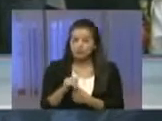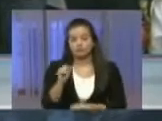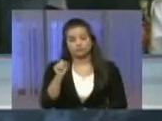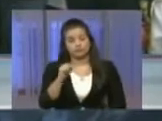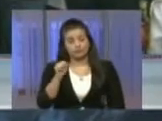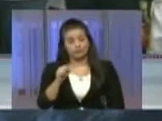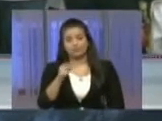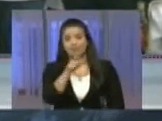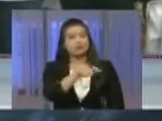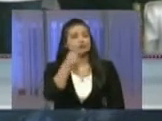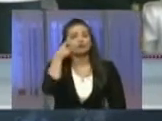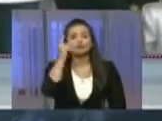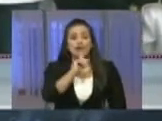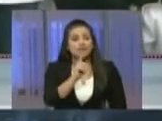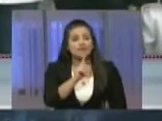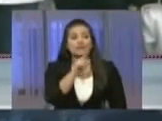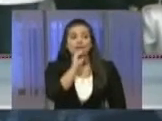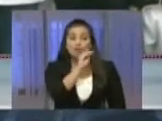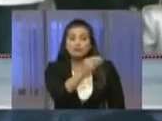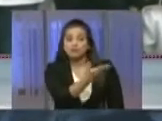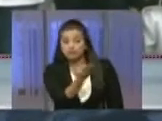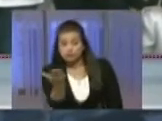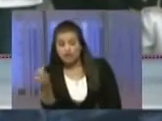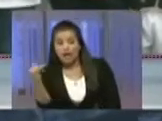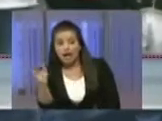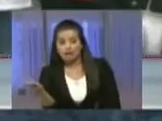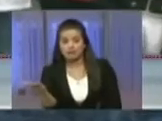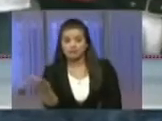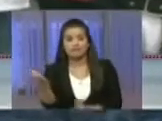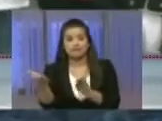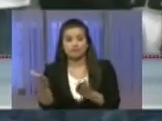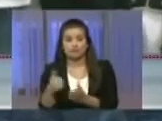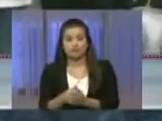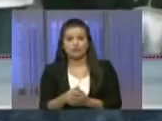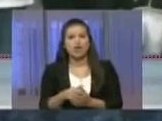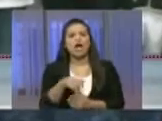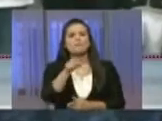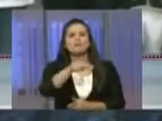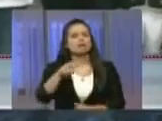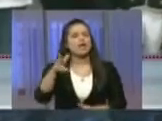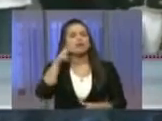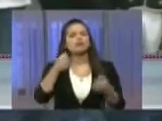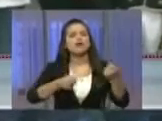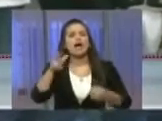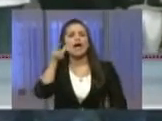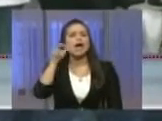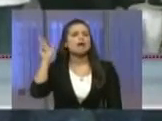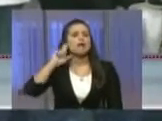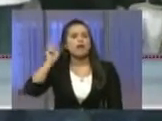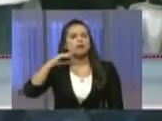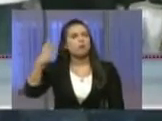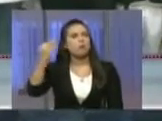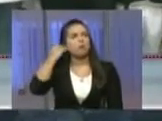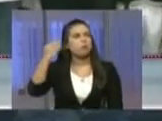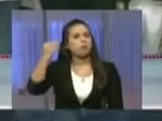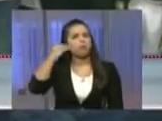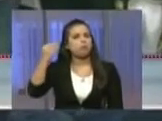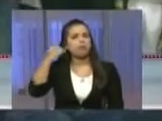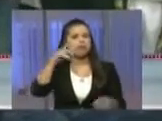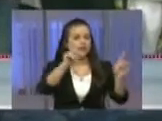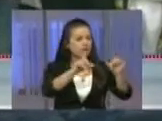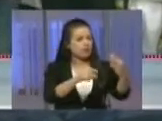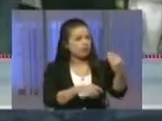existe hay mucha gente que solo lo bombardean por r prensa y televisión con la banda de los